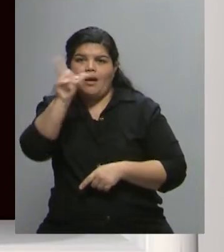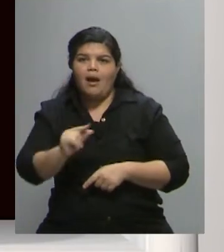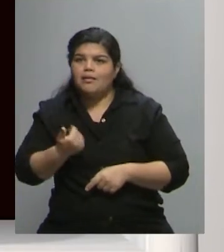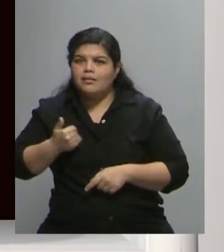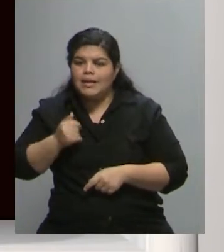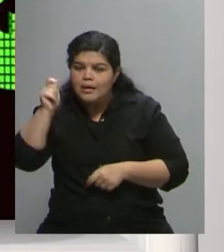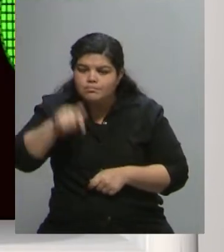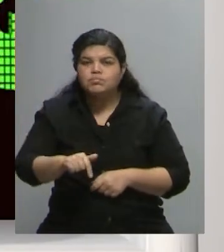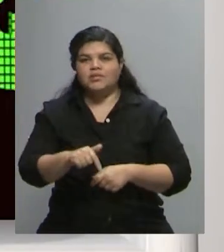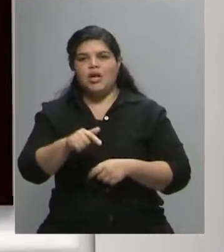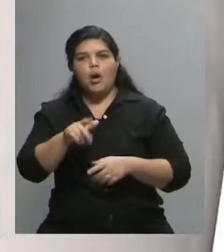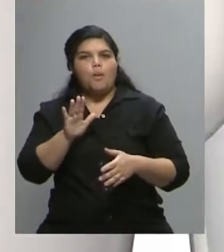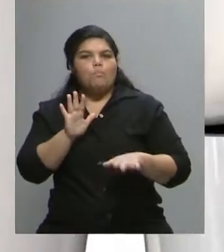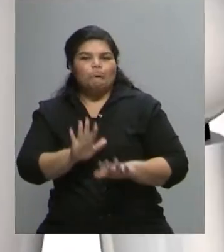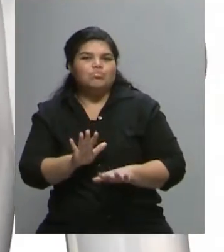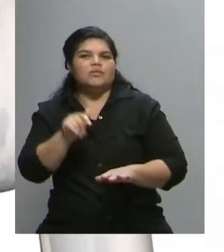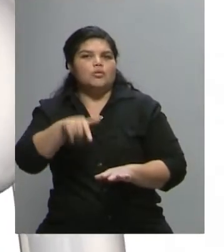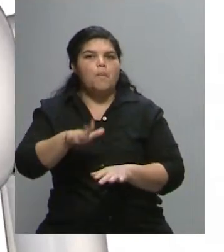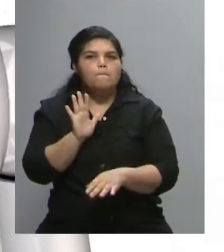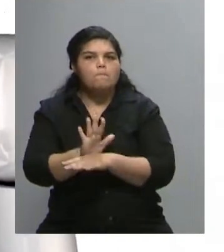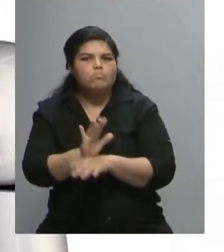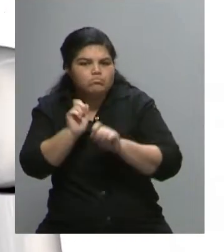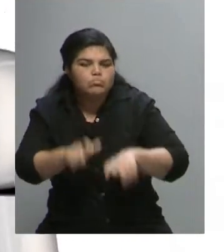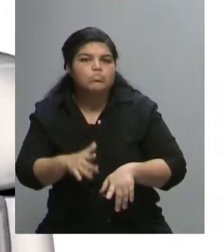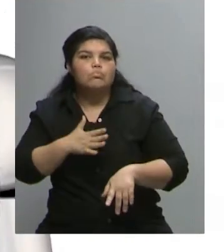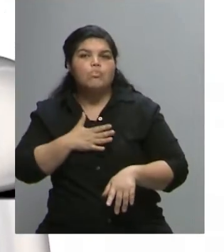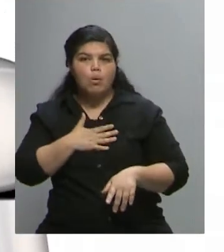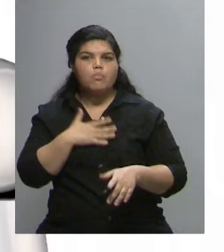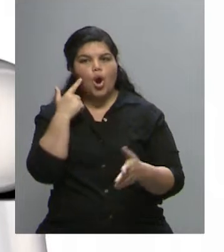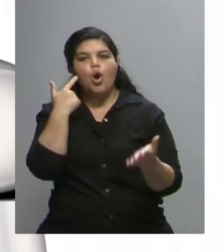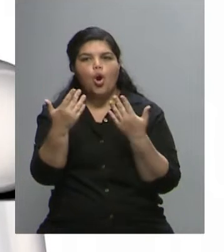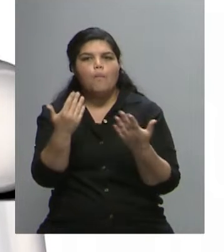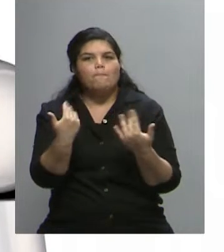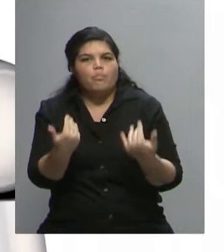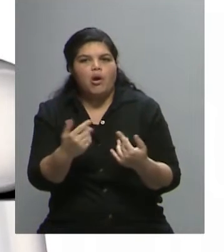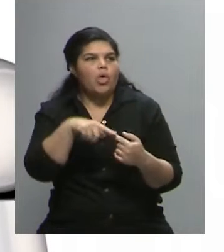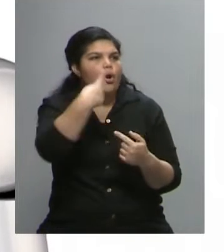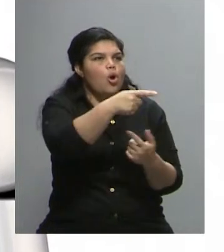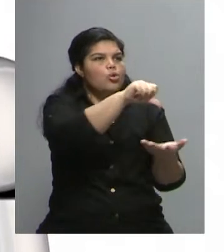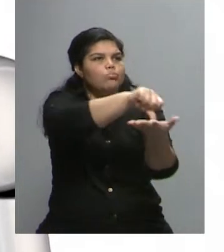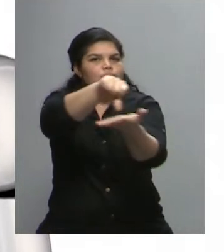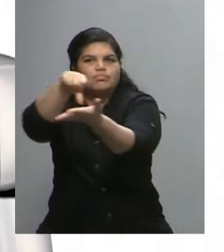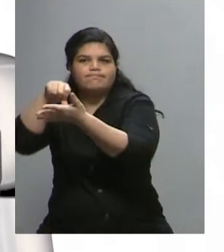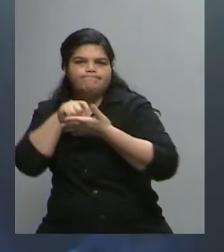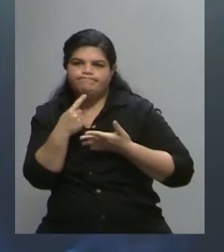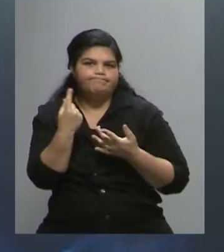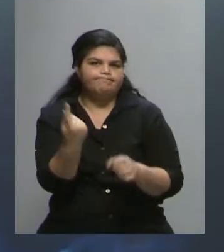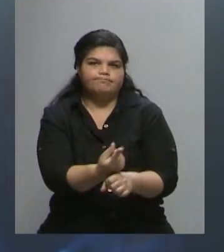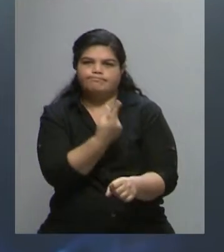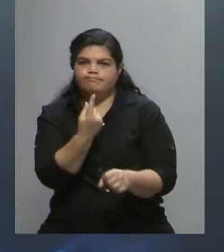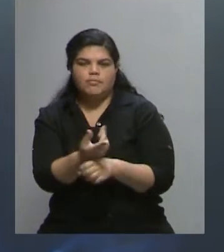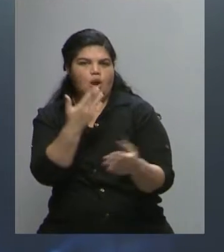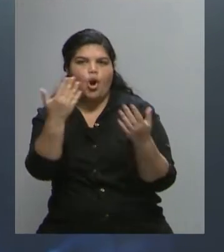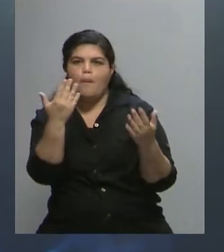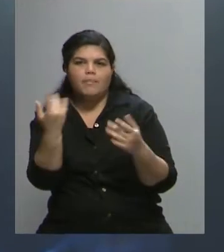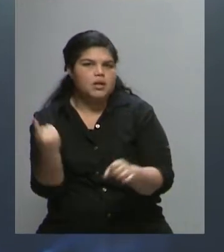con manzanas. ¿Está bien? Entonces, fíjate cómo preguntas bastante elementales no tienen una respuesta, y peor aún, ni siquiera hemos mejorado.